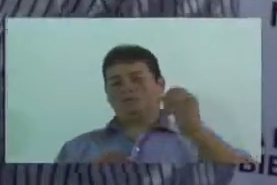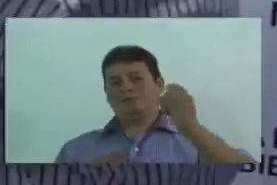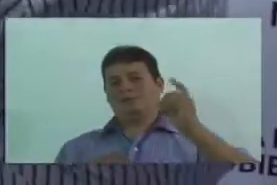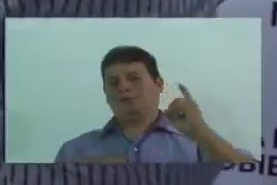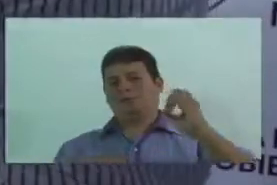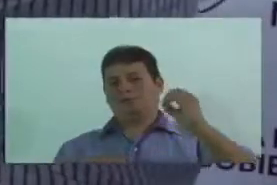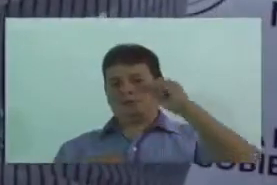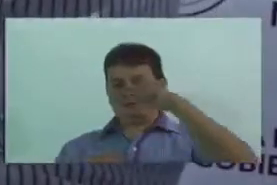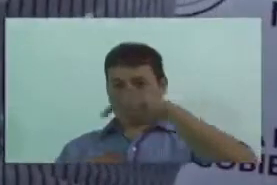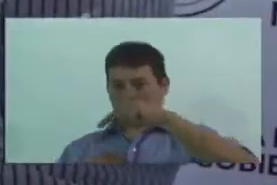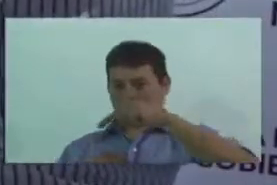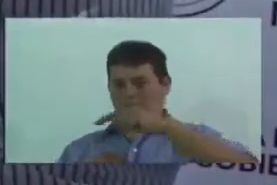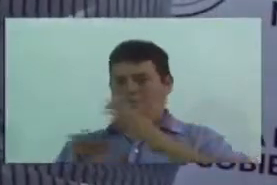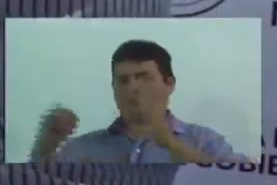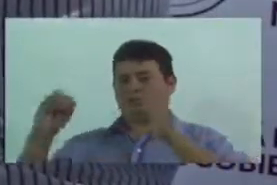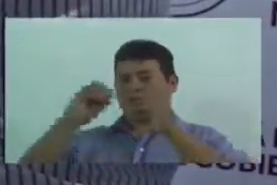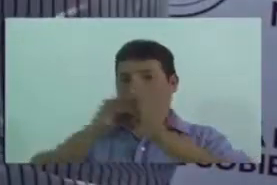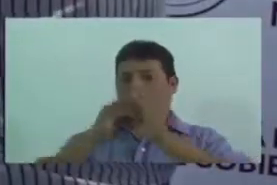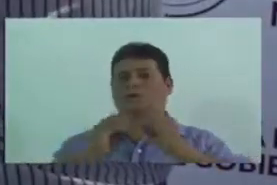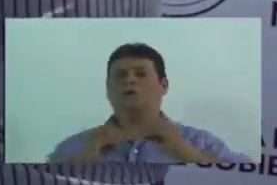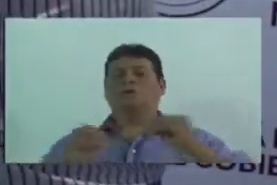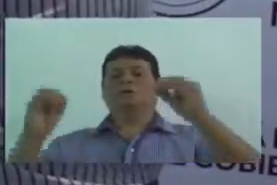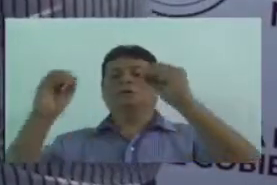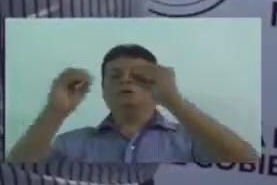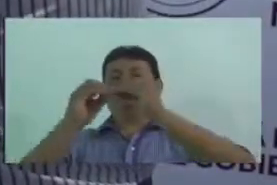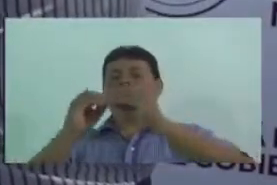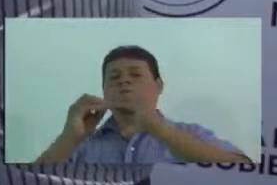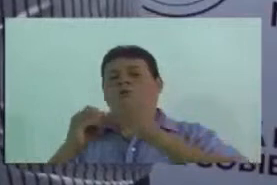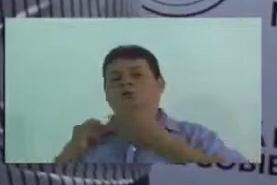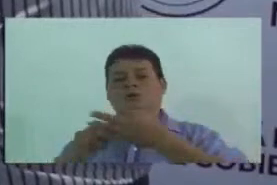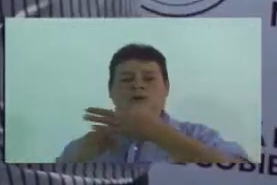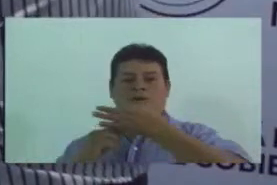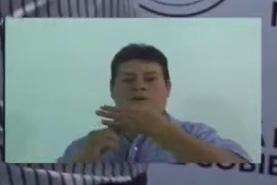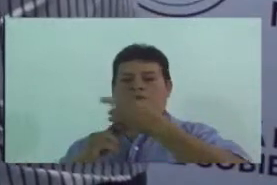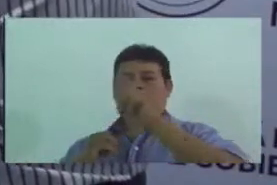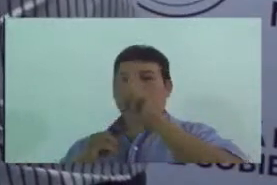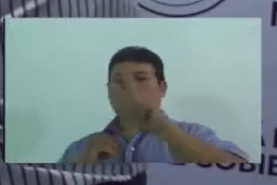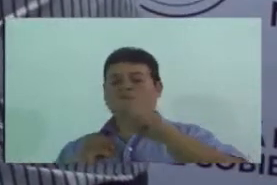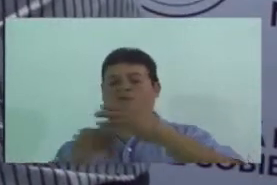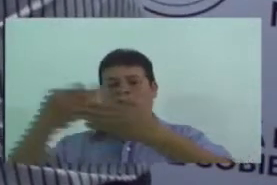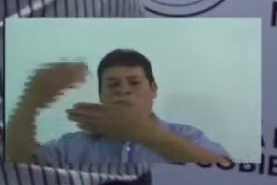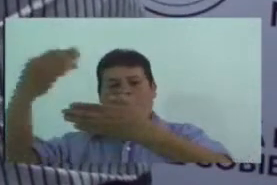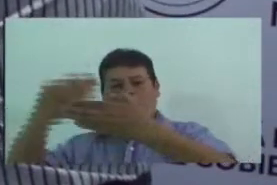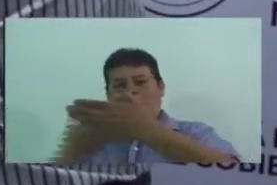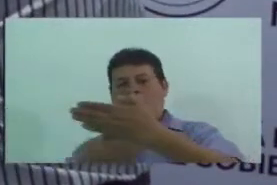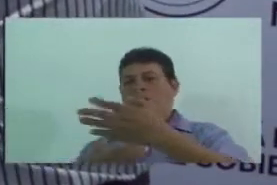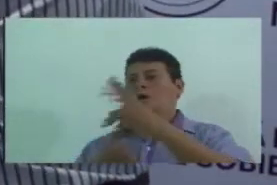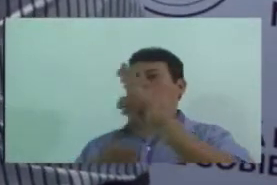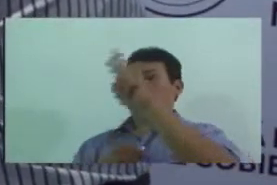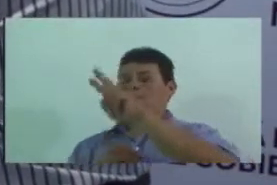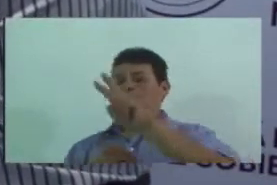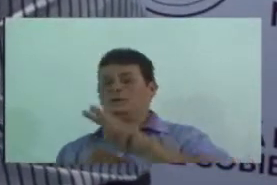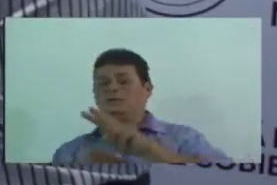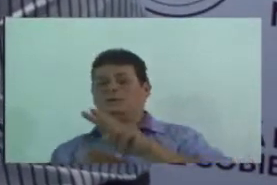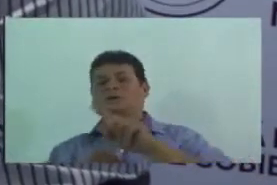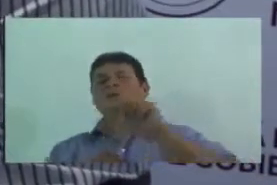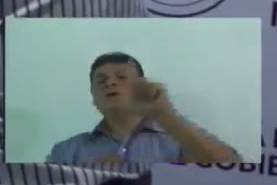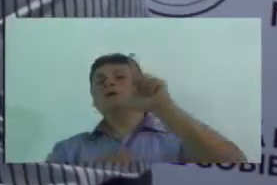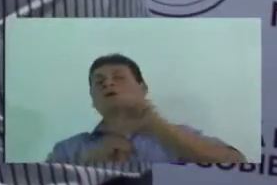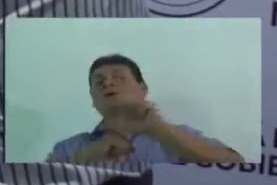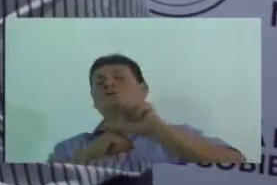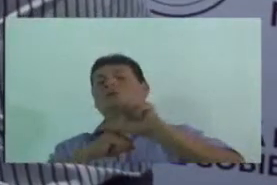nos olvidemos. El punto medio del semicírculo ubicamos en el vértice y hacemos coincidir uno de los lados con el